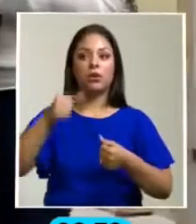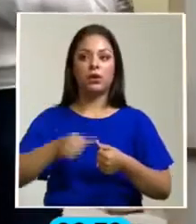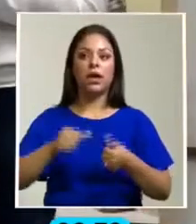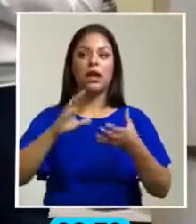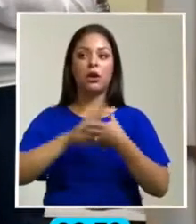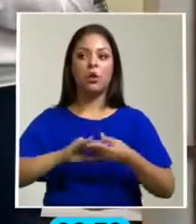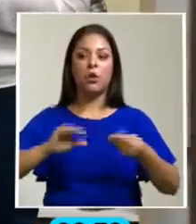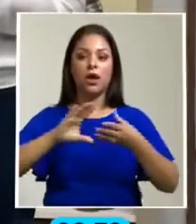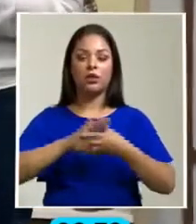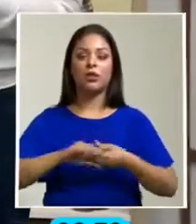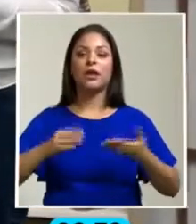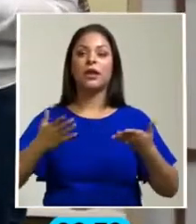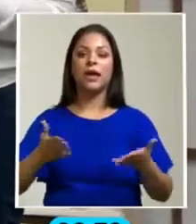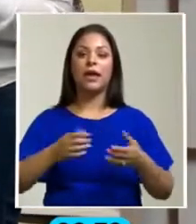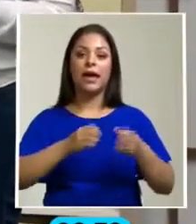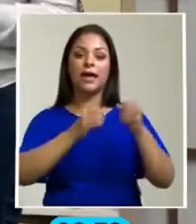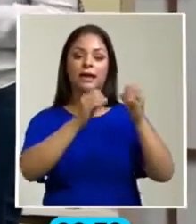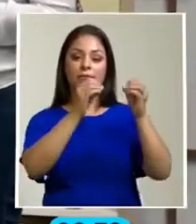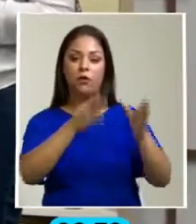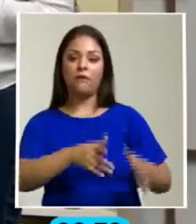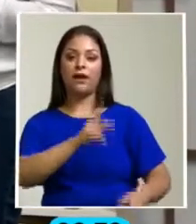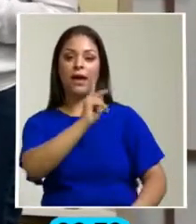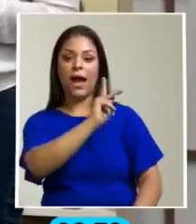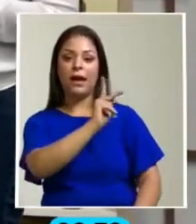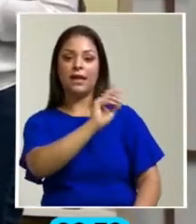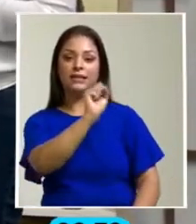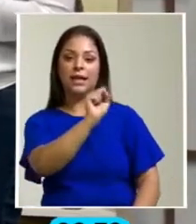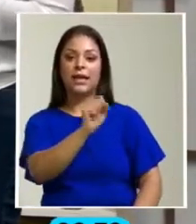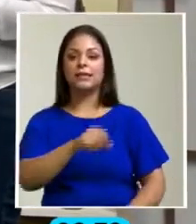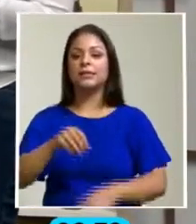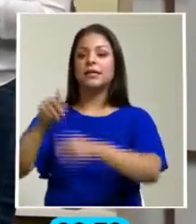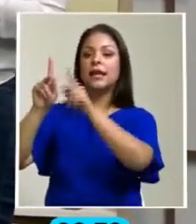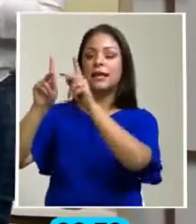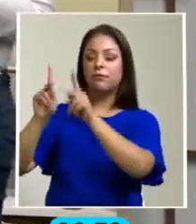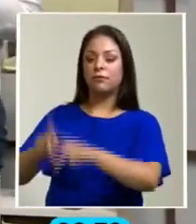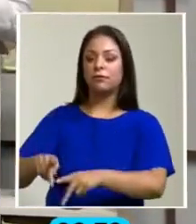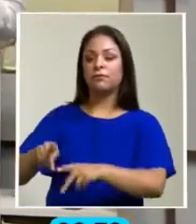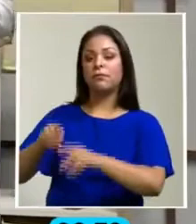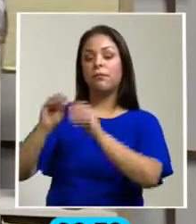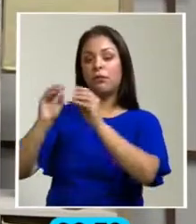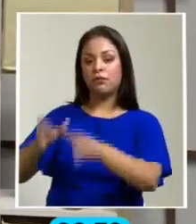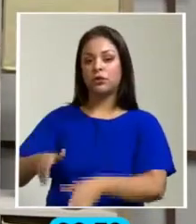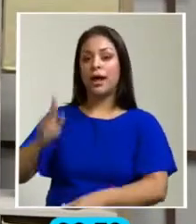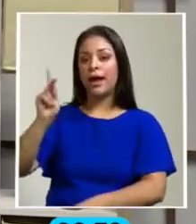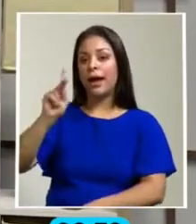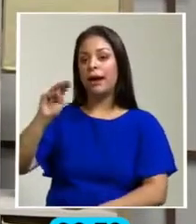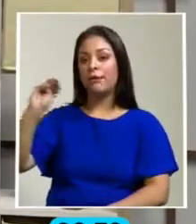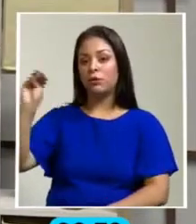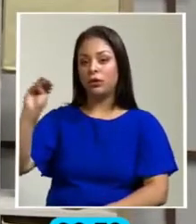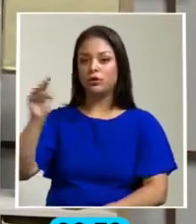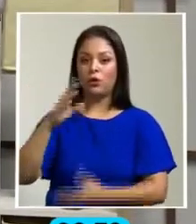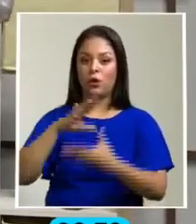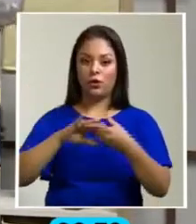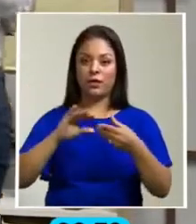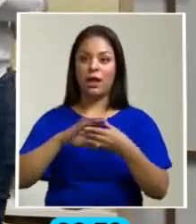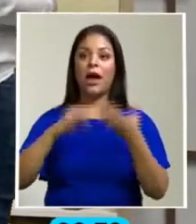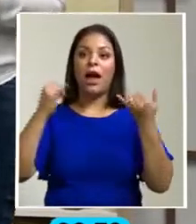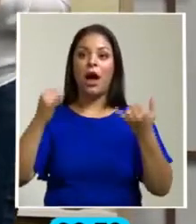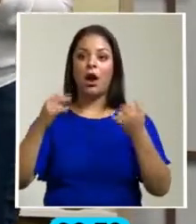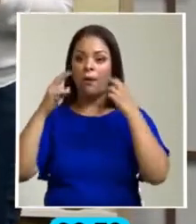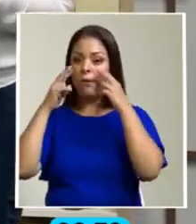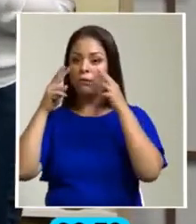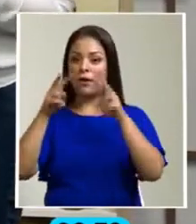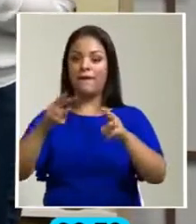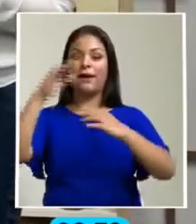y la niña Carla Murillo nos contaron, ¿verdad? Entonces, vamos a ver las imágenes que están acá y vamos a recordar qué fue lo que pasó de